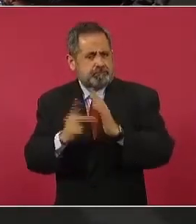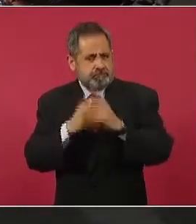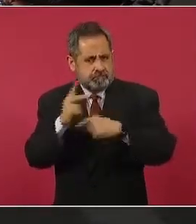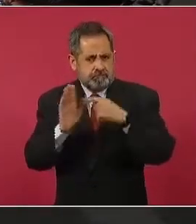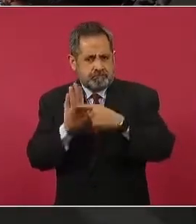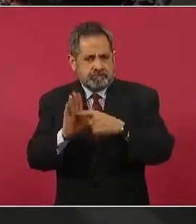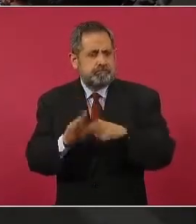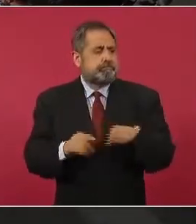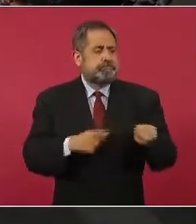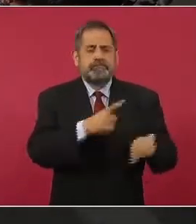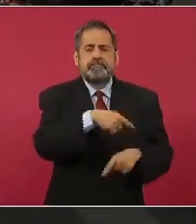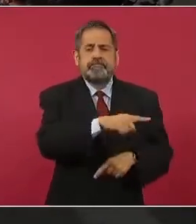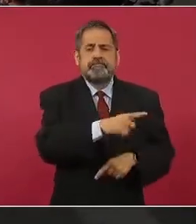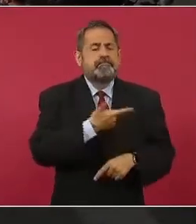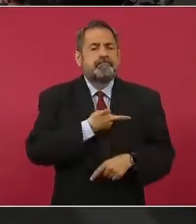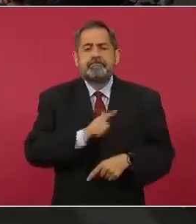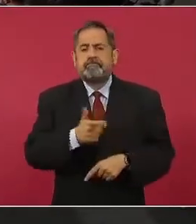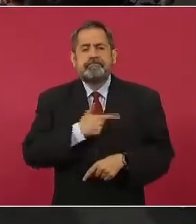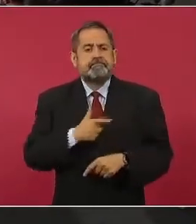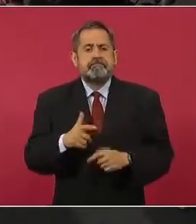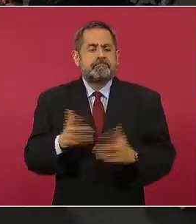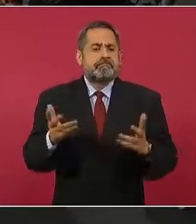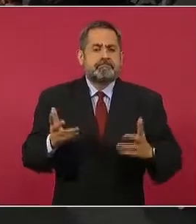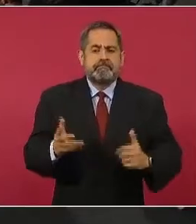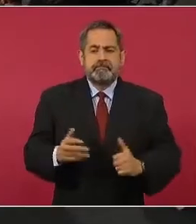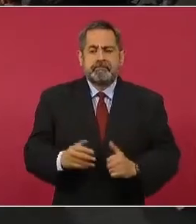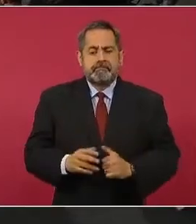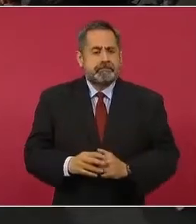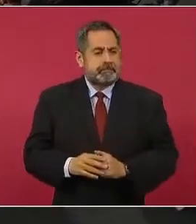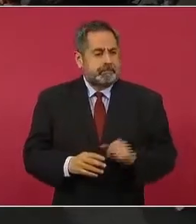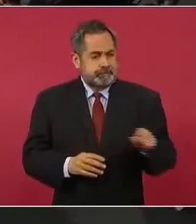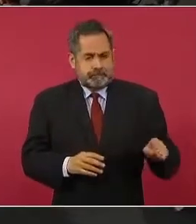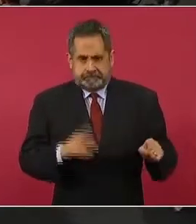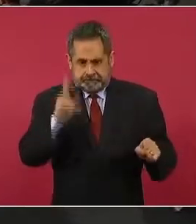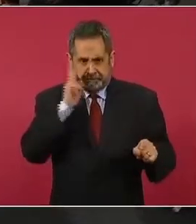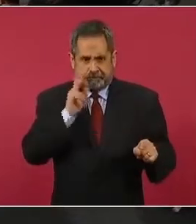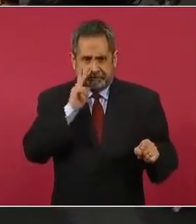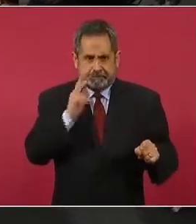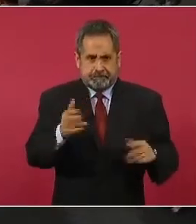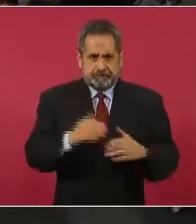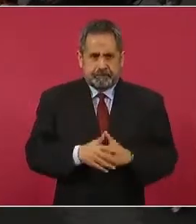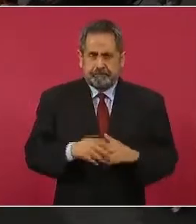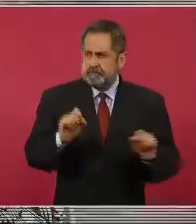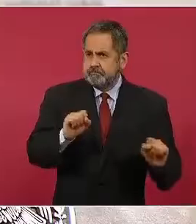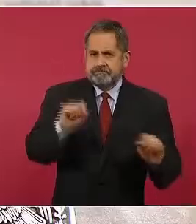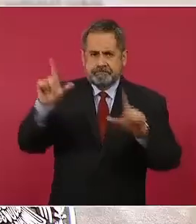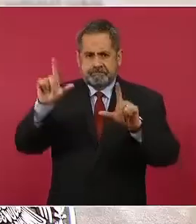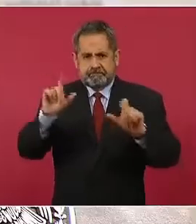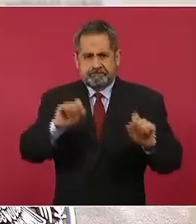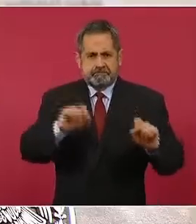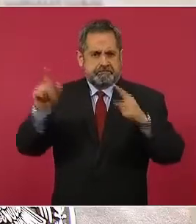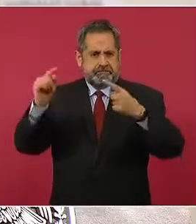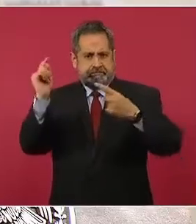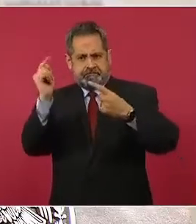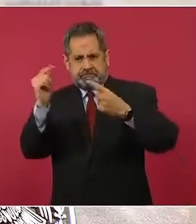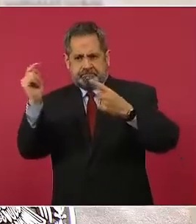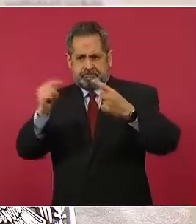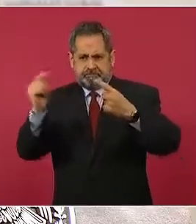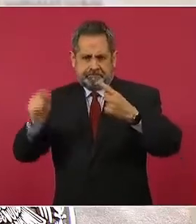Es la defensa de un compañero, de un responsable